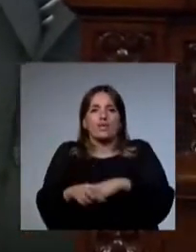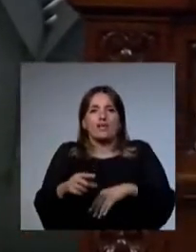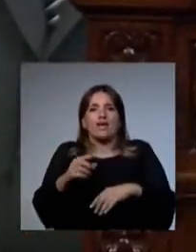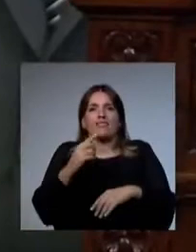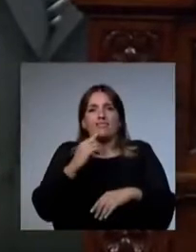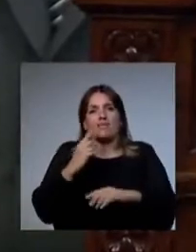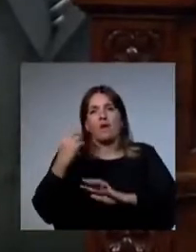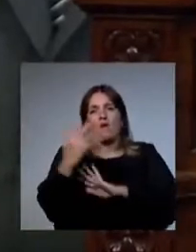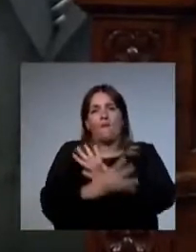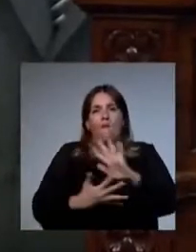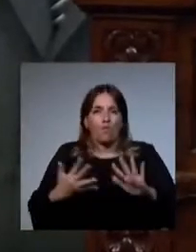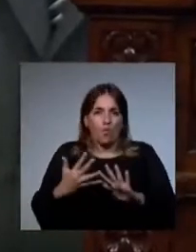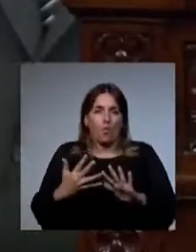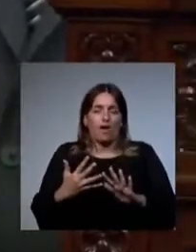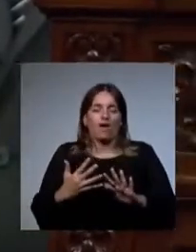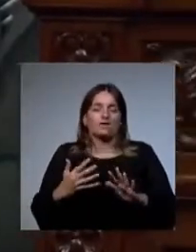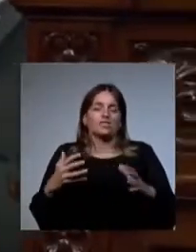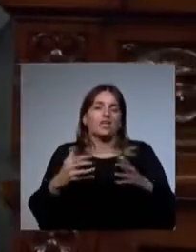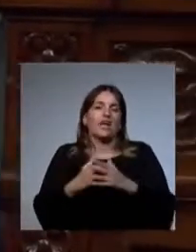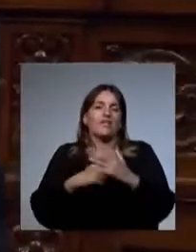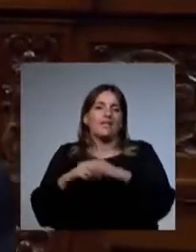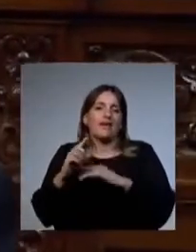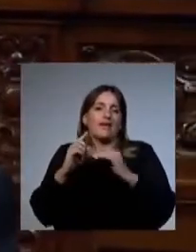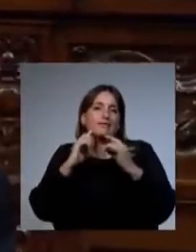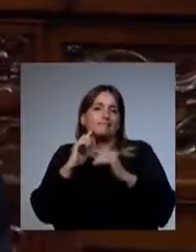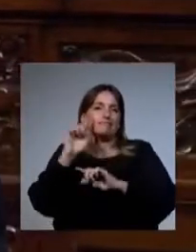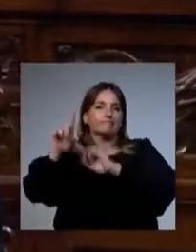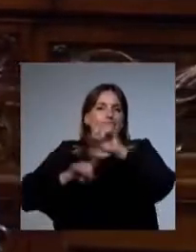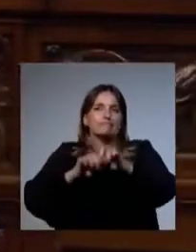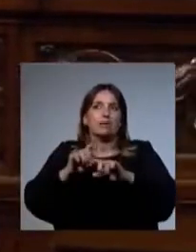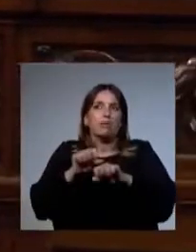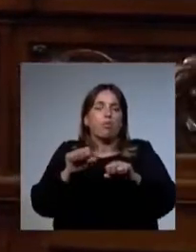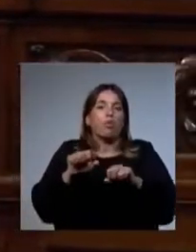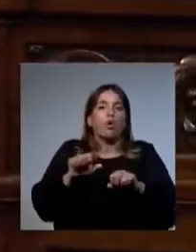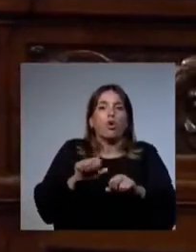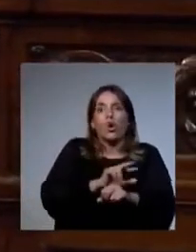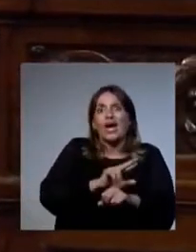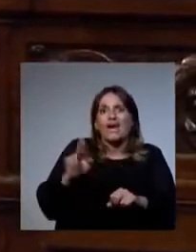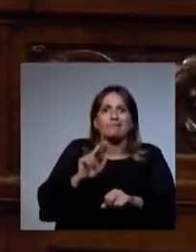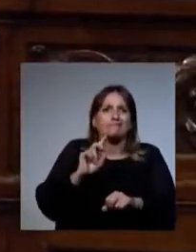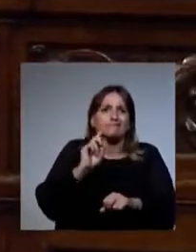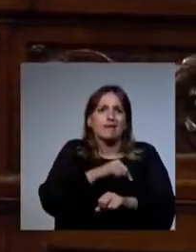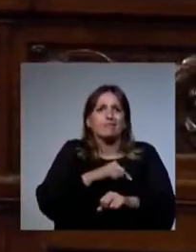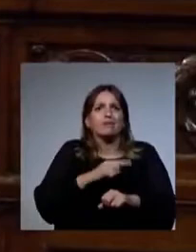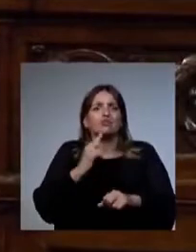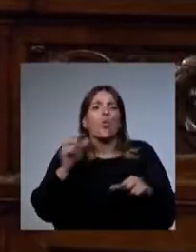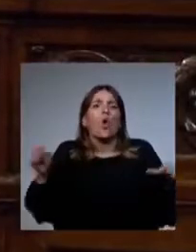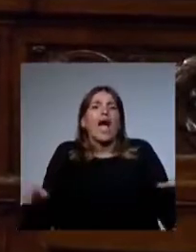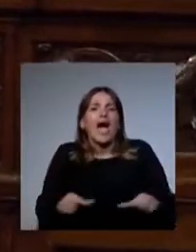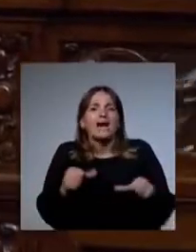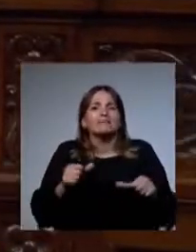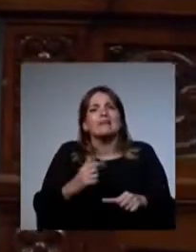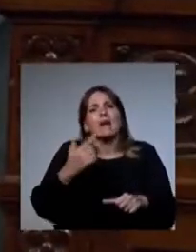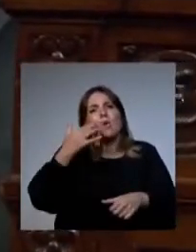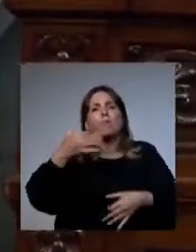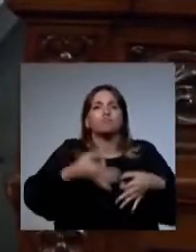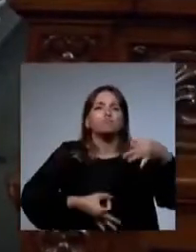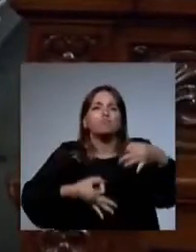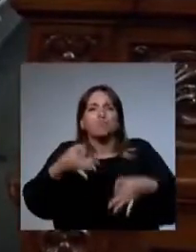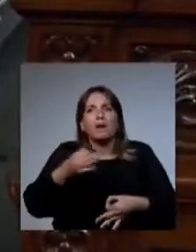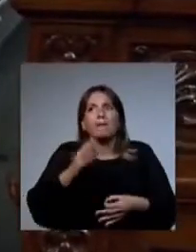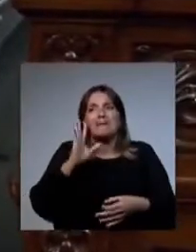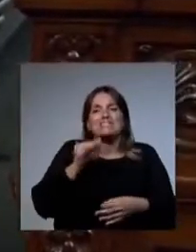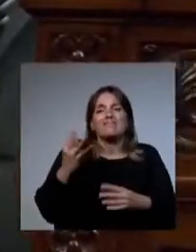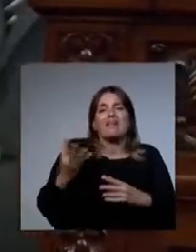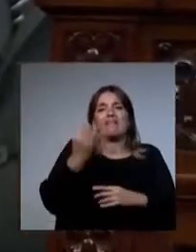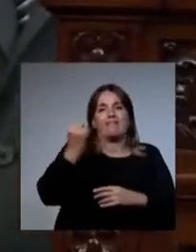nacional, que permitió en tiempo récord la elaboración de pruebas de diagnóstico, gracias a la